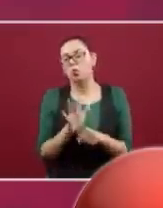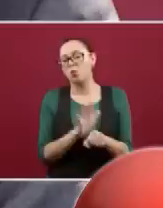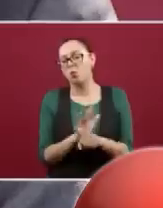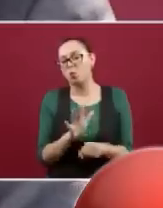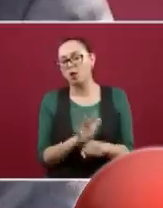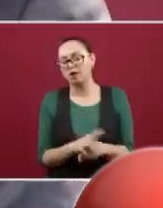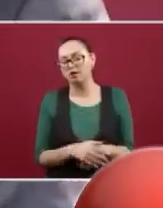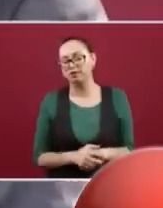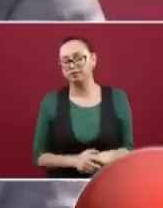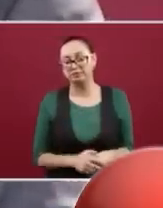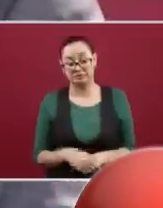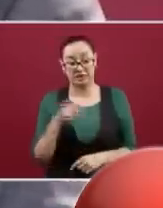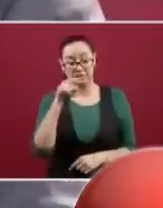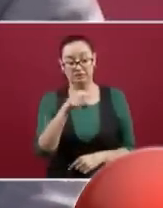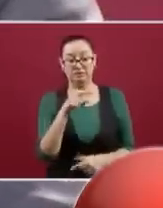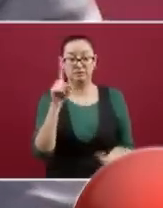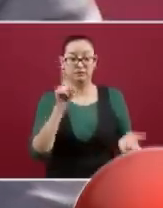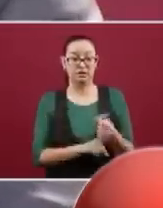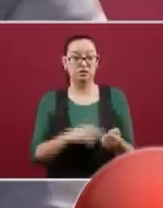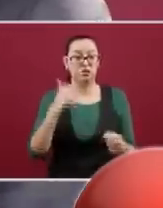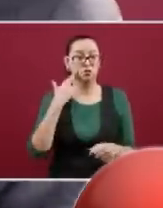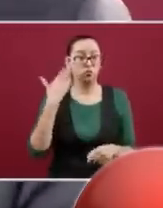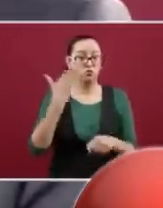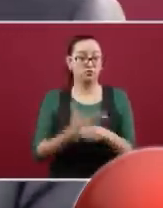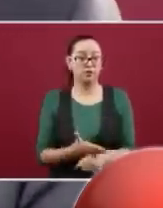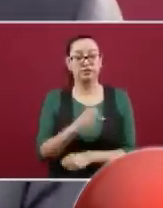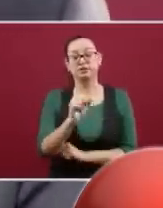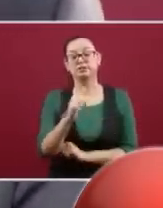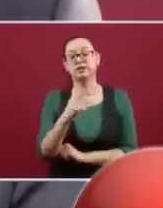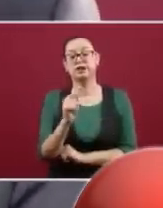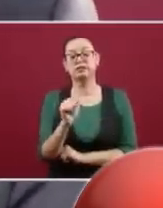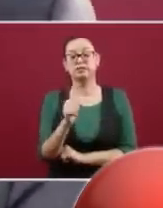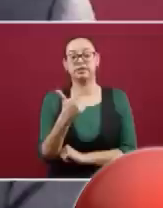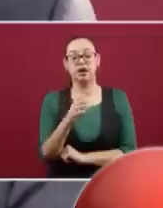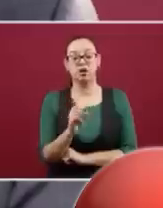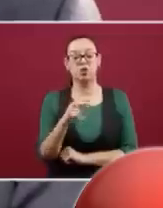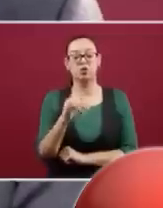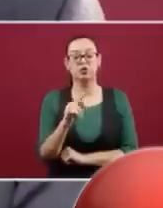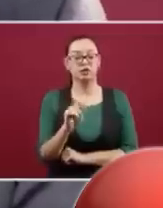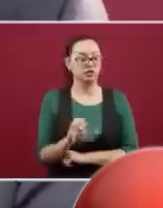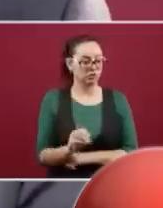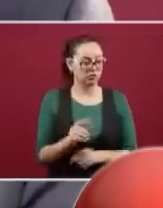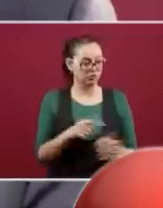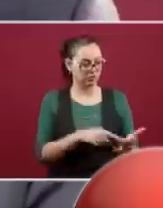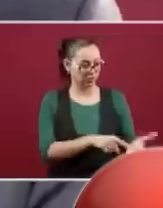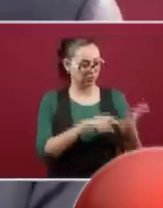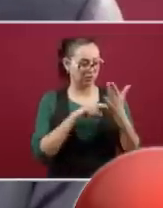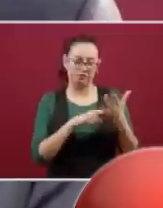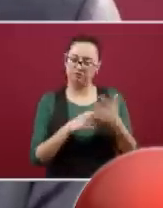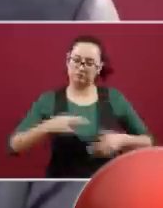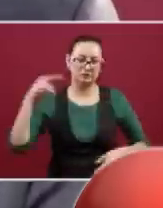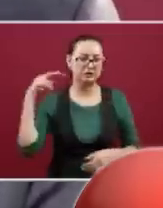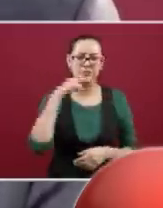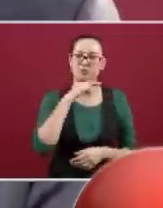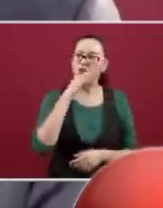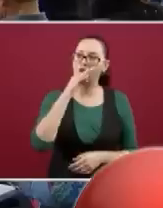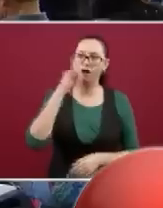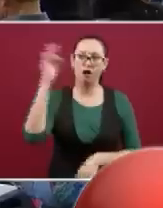del responsable, Santiago Nieto, es que de inmediato se proceda.